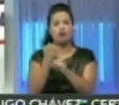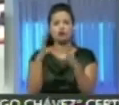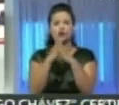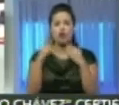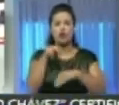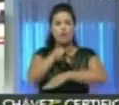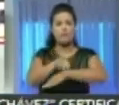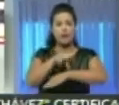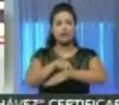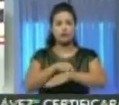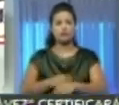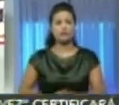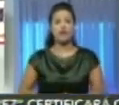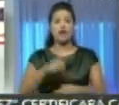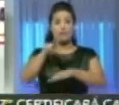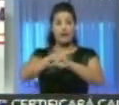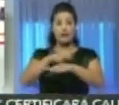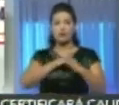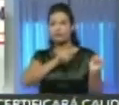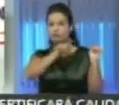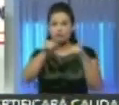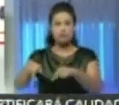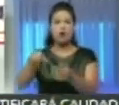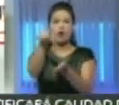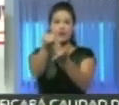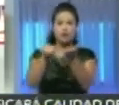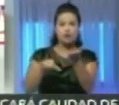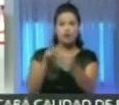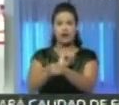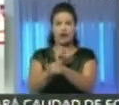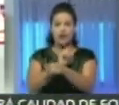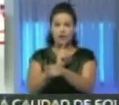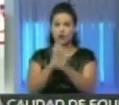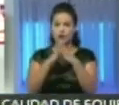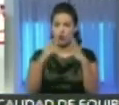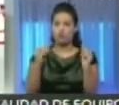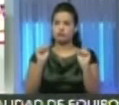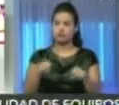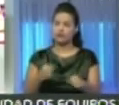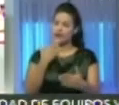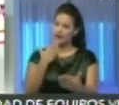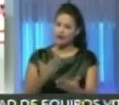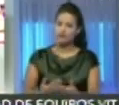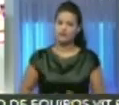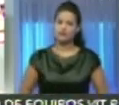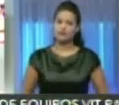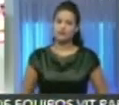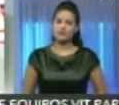médicos que lo abordaron en esta delicada intervención.